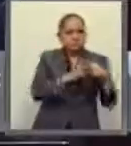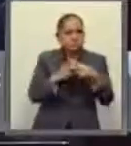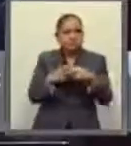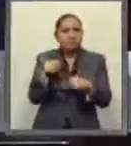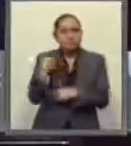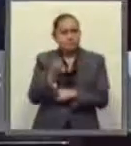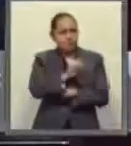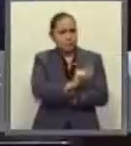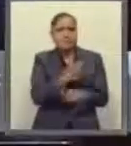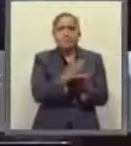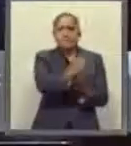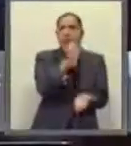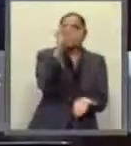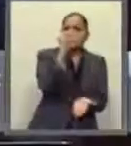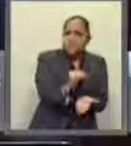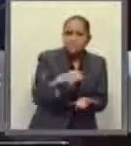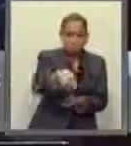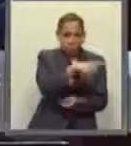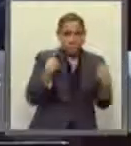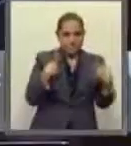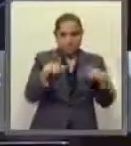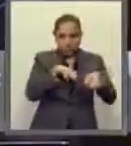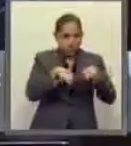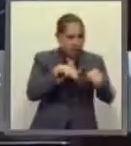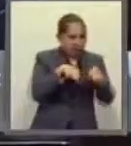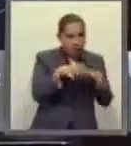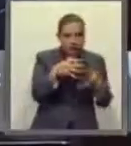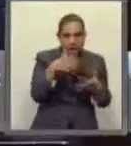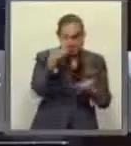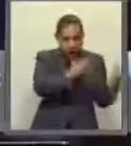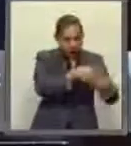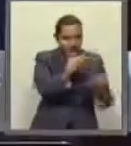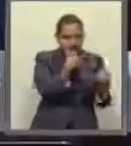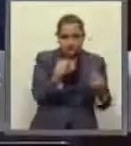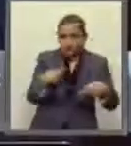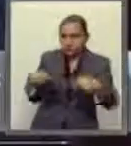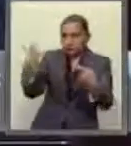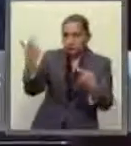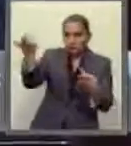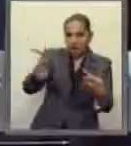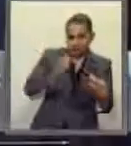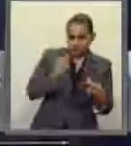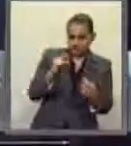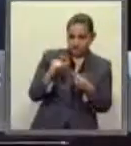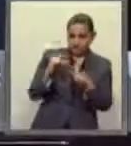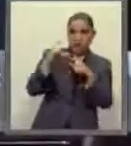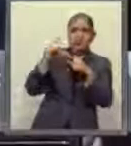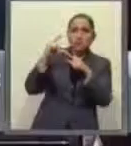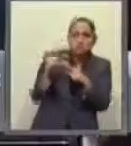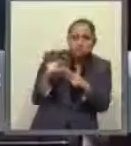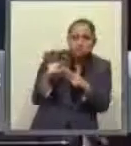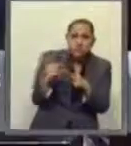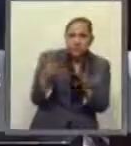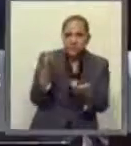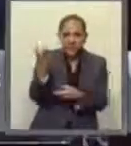de los productores y por lo tanto pues no se está protegiendo de esa